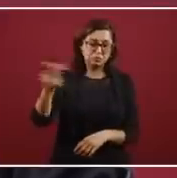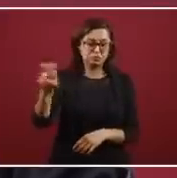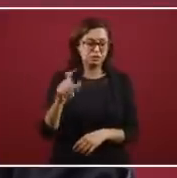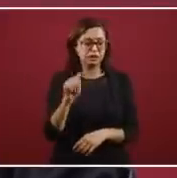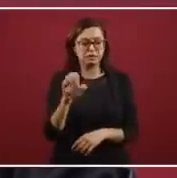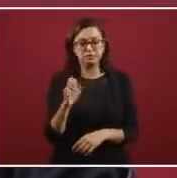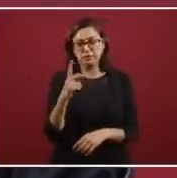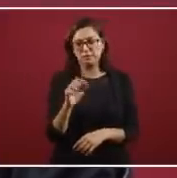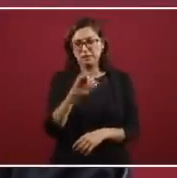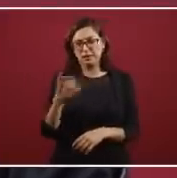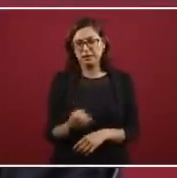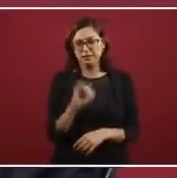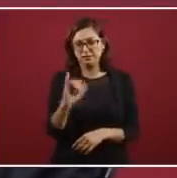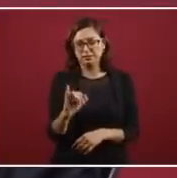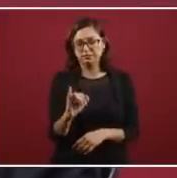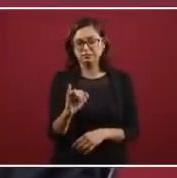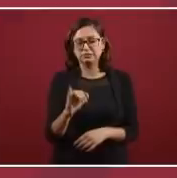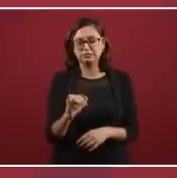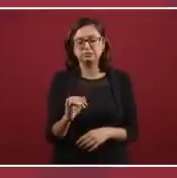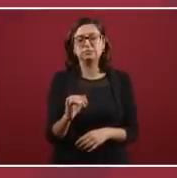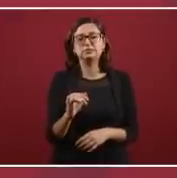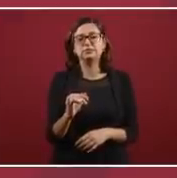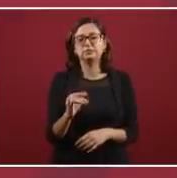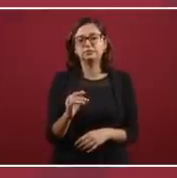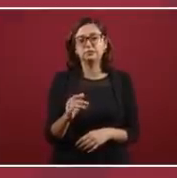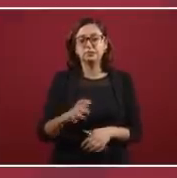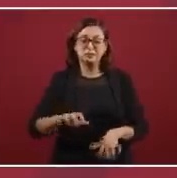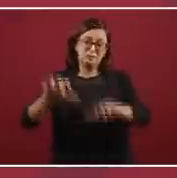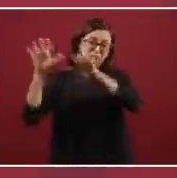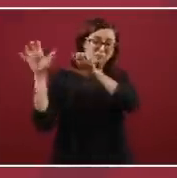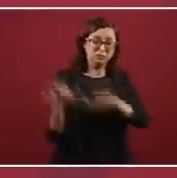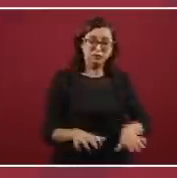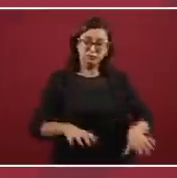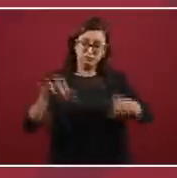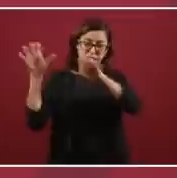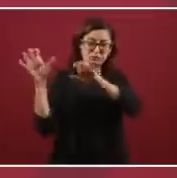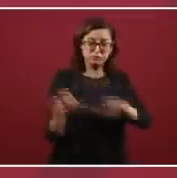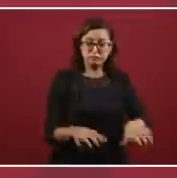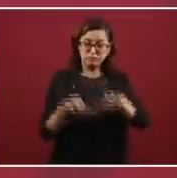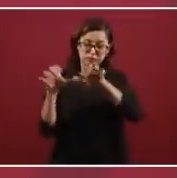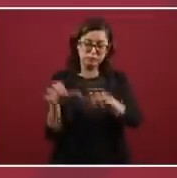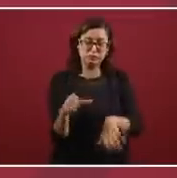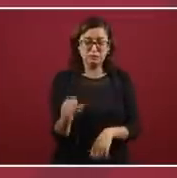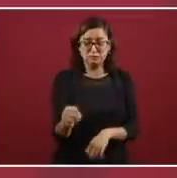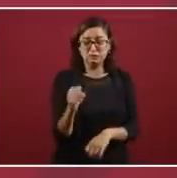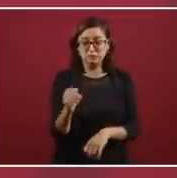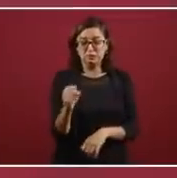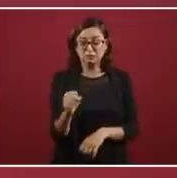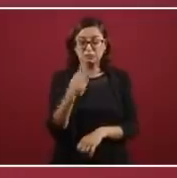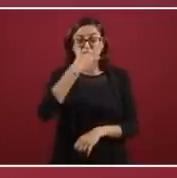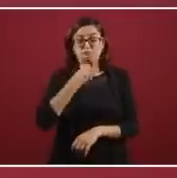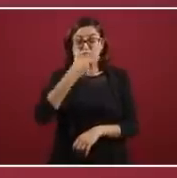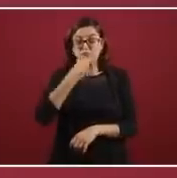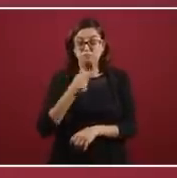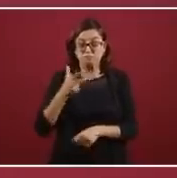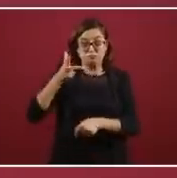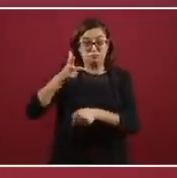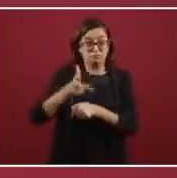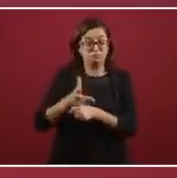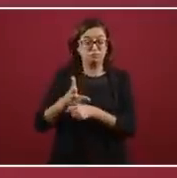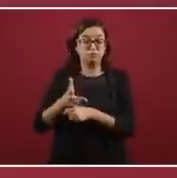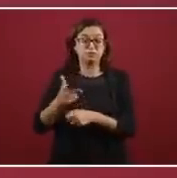de Rodríguez, que cayó un aguacero fuertísimo, un camarógrafo se